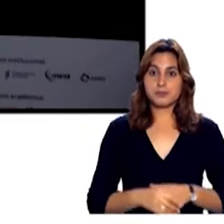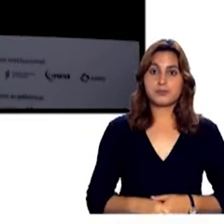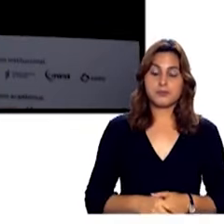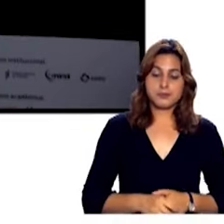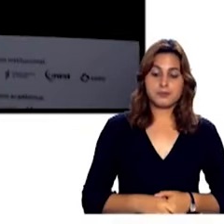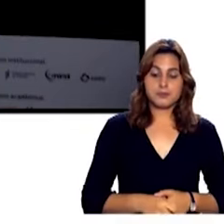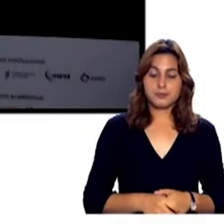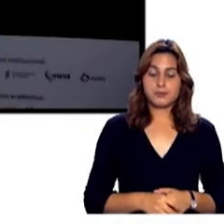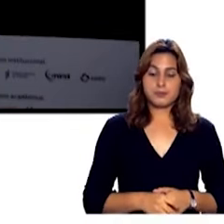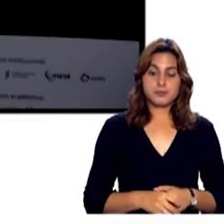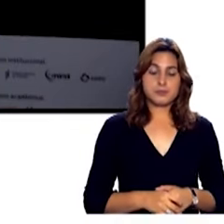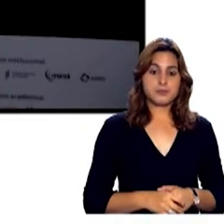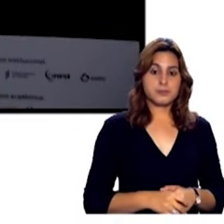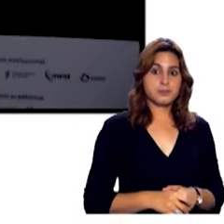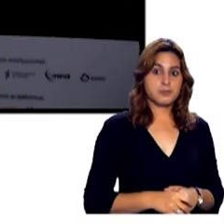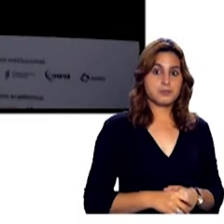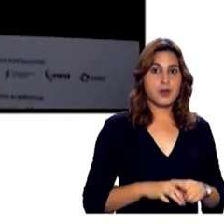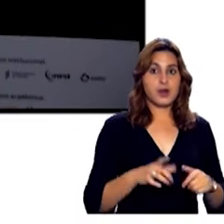civil